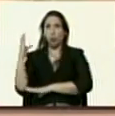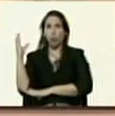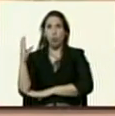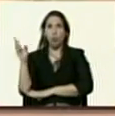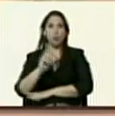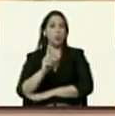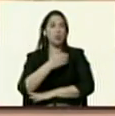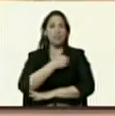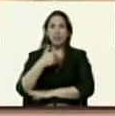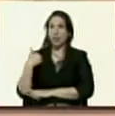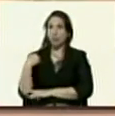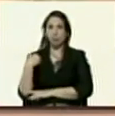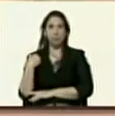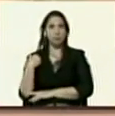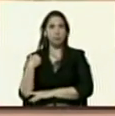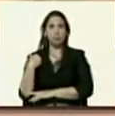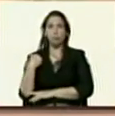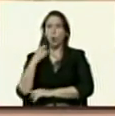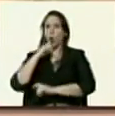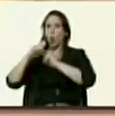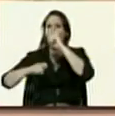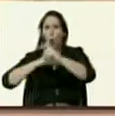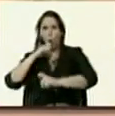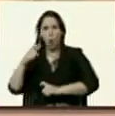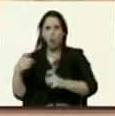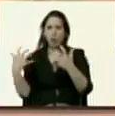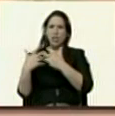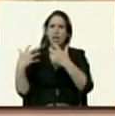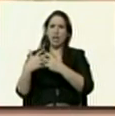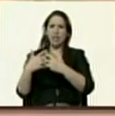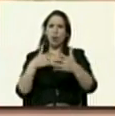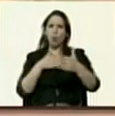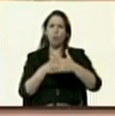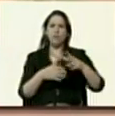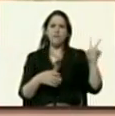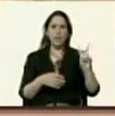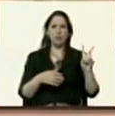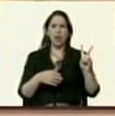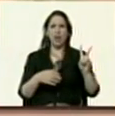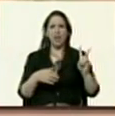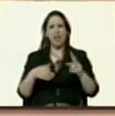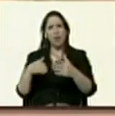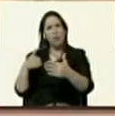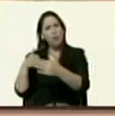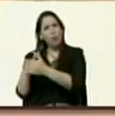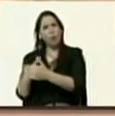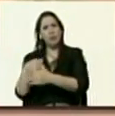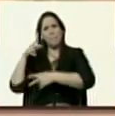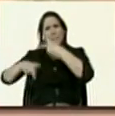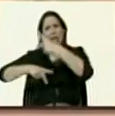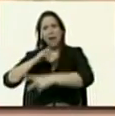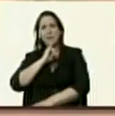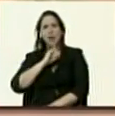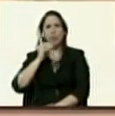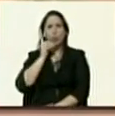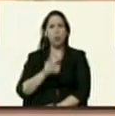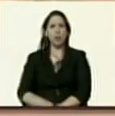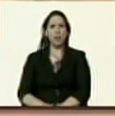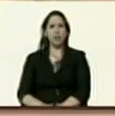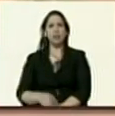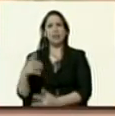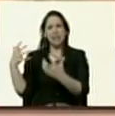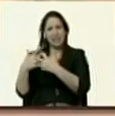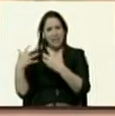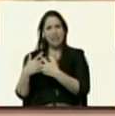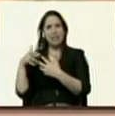quieren odio ni guerra contra Venezuela, que están en contra de los planes de Iván Duque de guerra